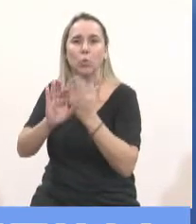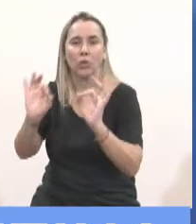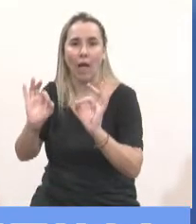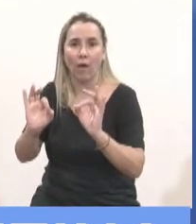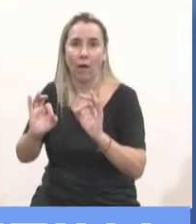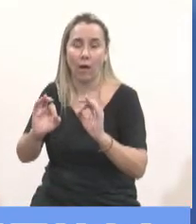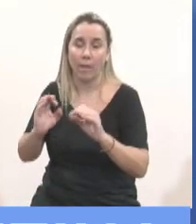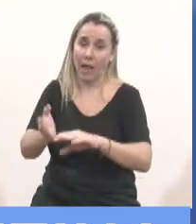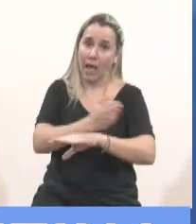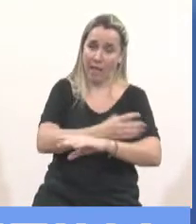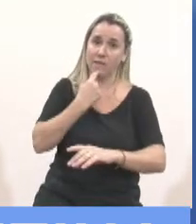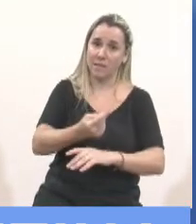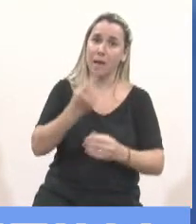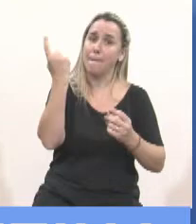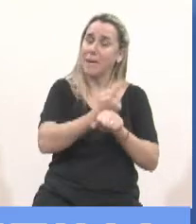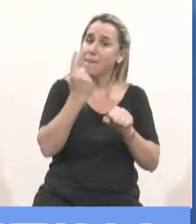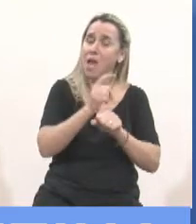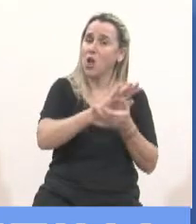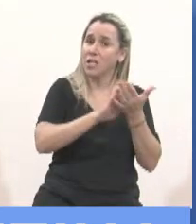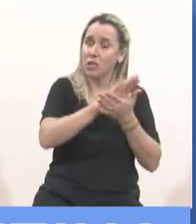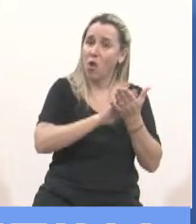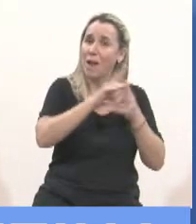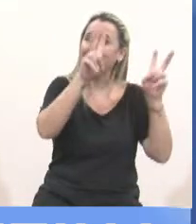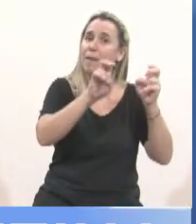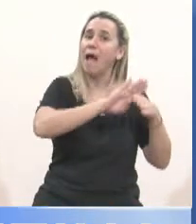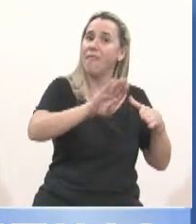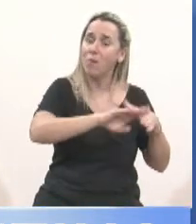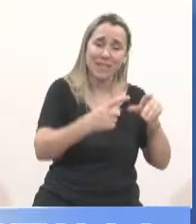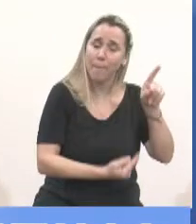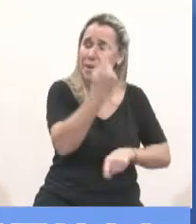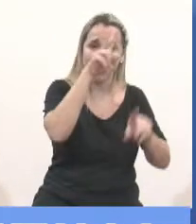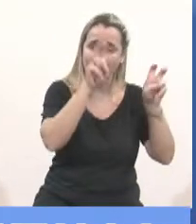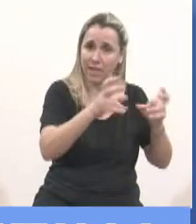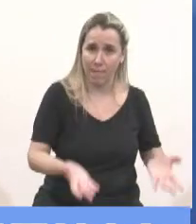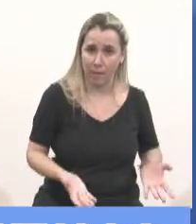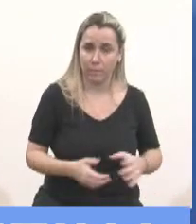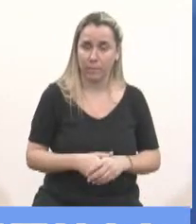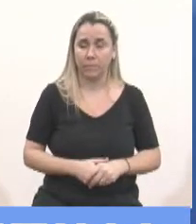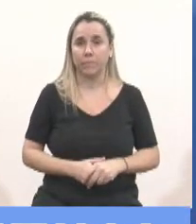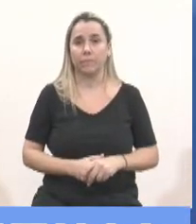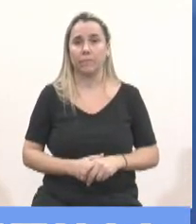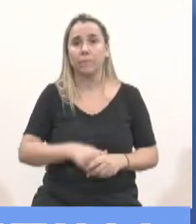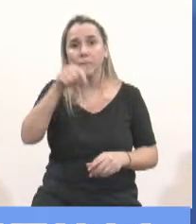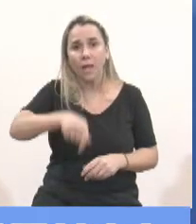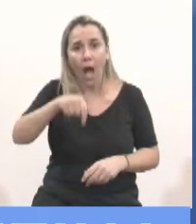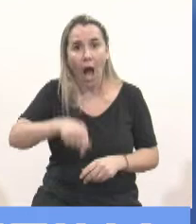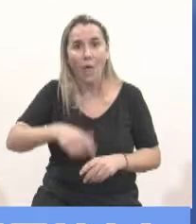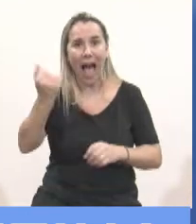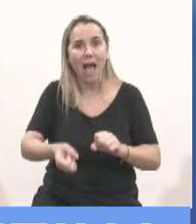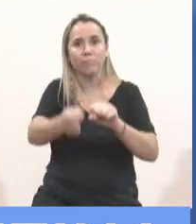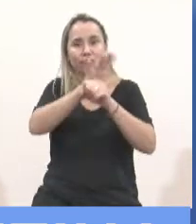lo primero que dijimos, hay que resolver el problema de la deuda. Este es el primer tema que hay que resolver. Y bueno, ahora estamos en